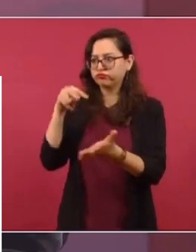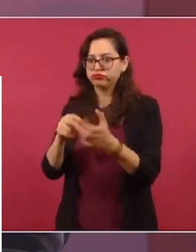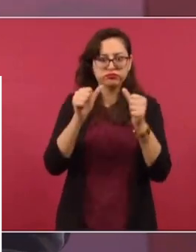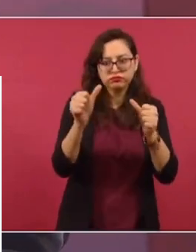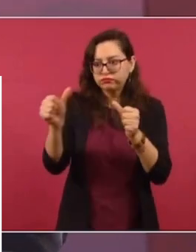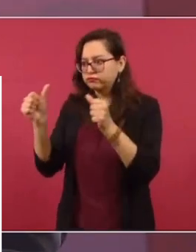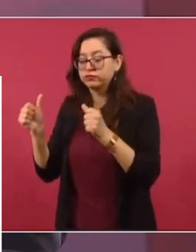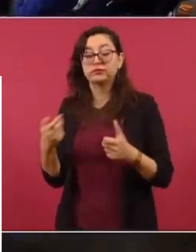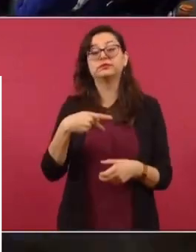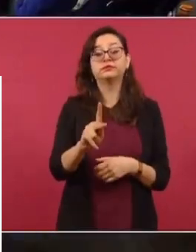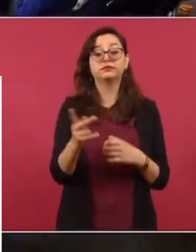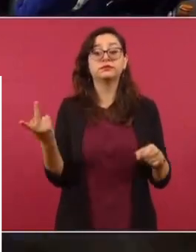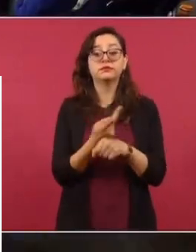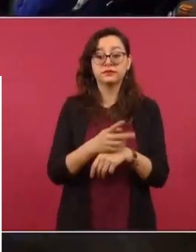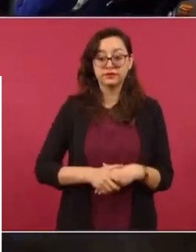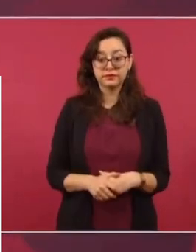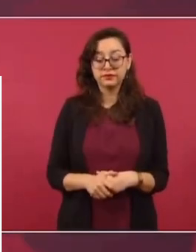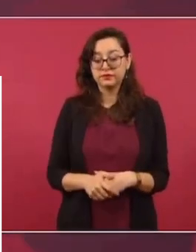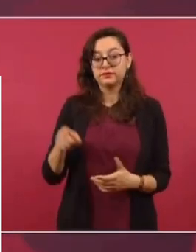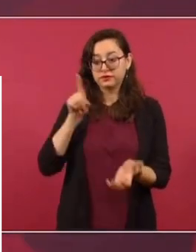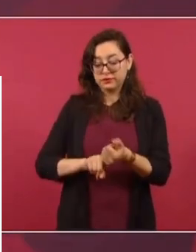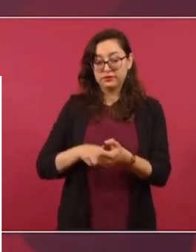es que estas bandas